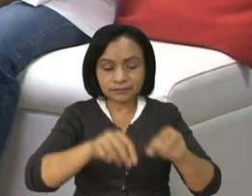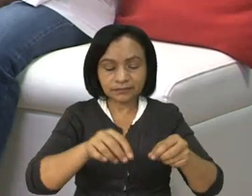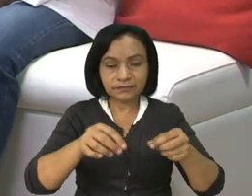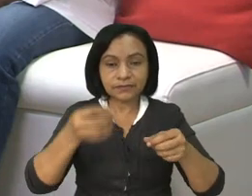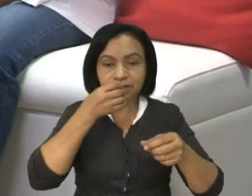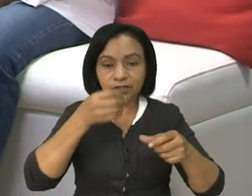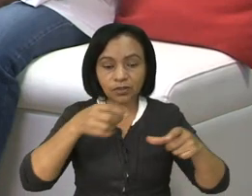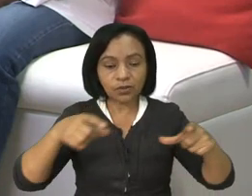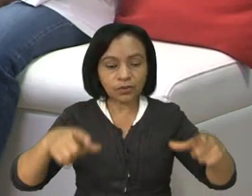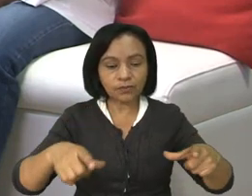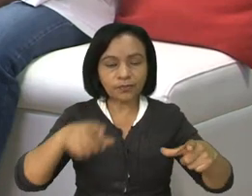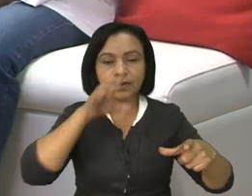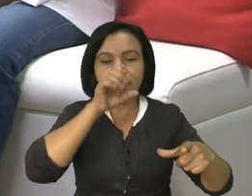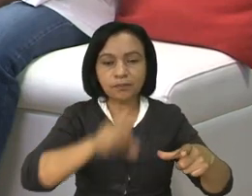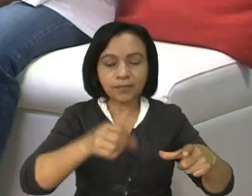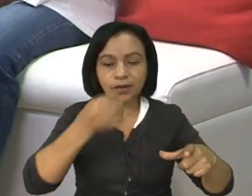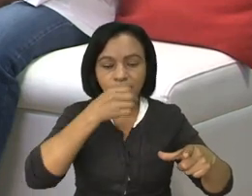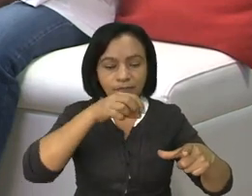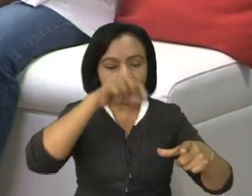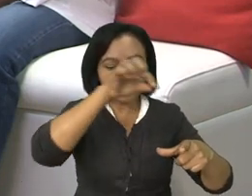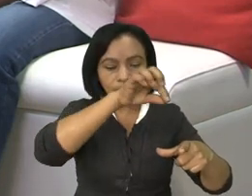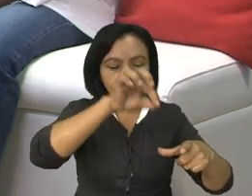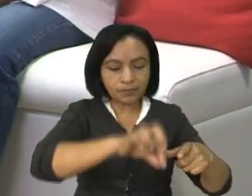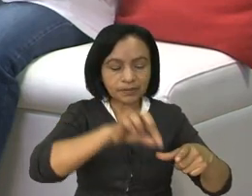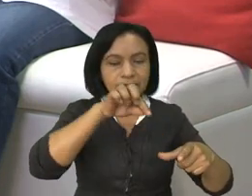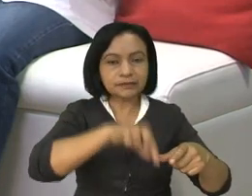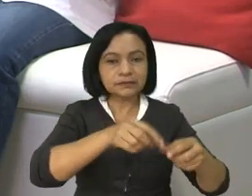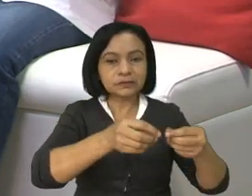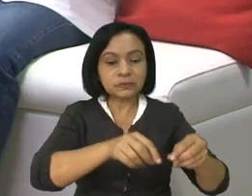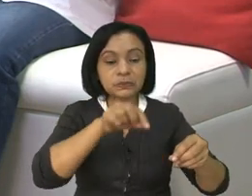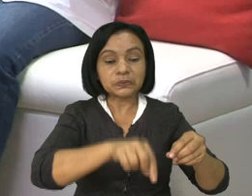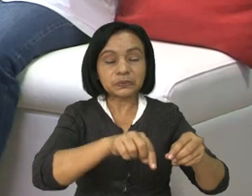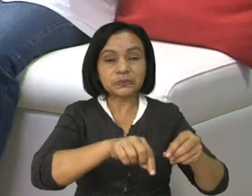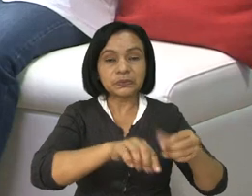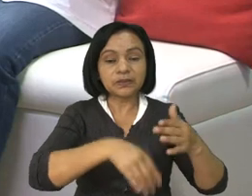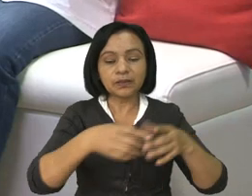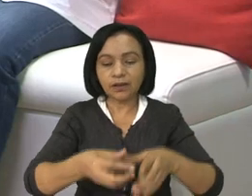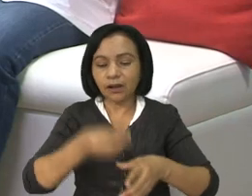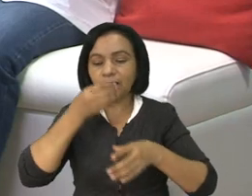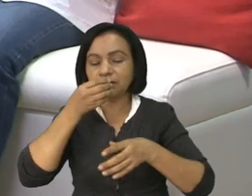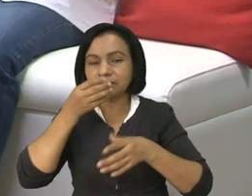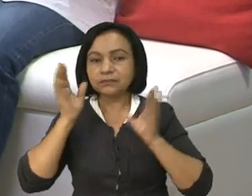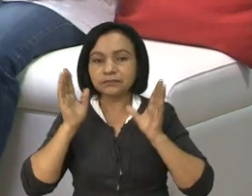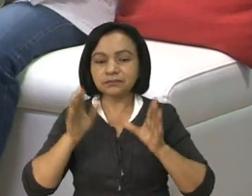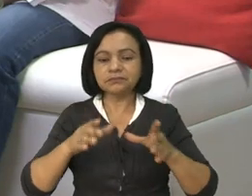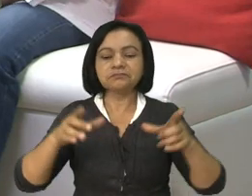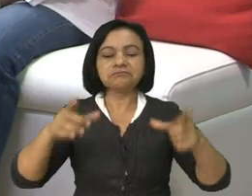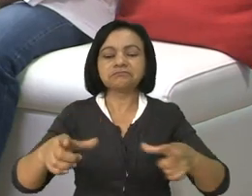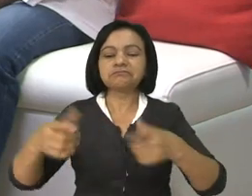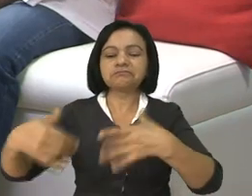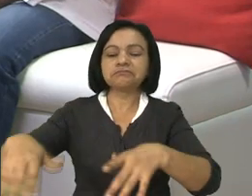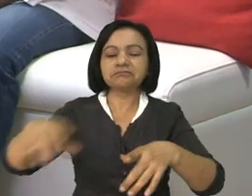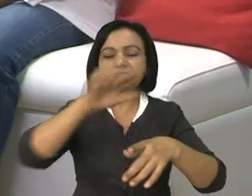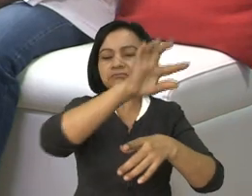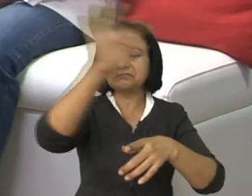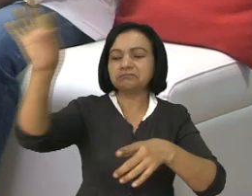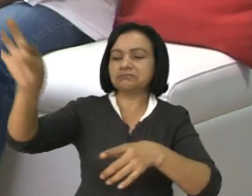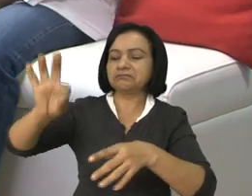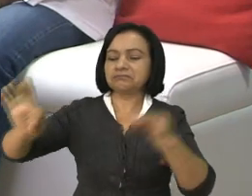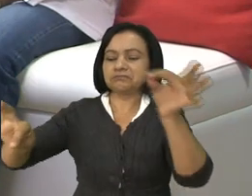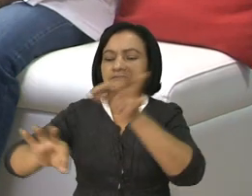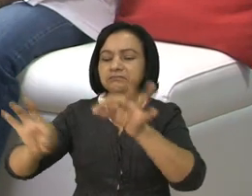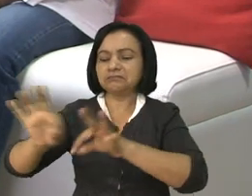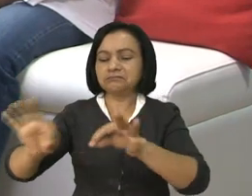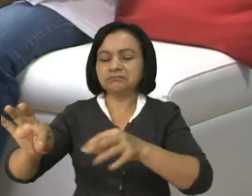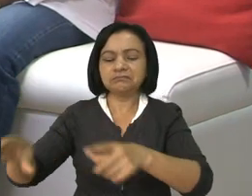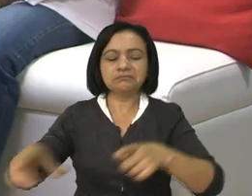ya sea en el pan, en la comida. Entonces ahí es donde no se dieron cuenta, dejaron la comida destapada y